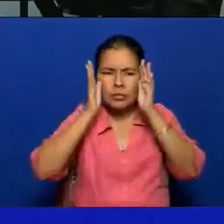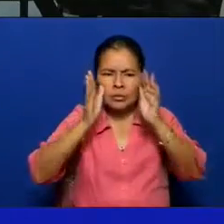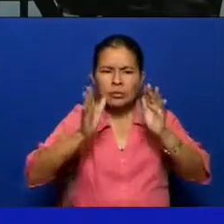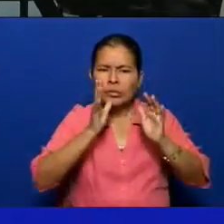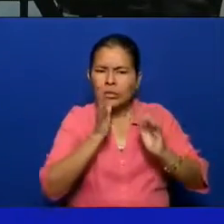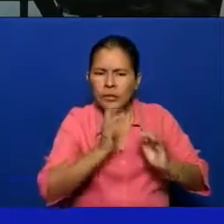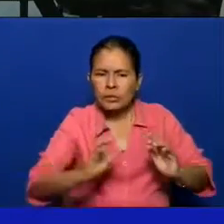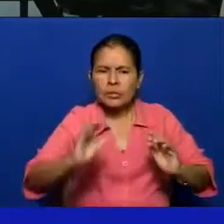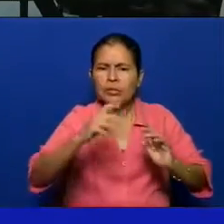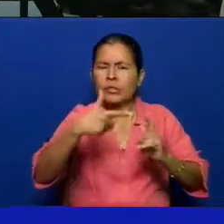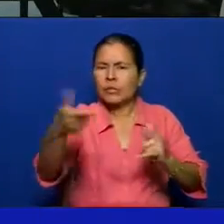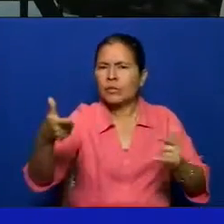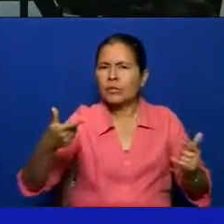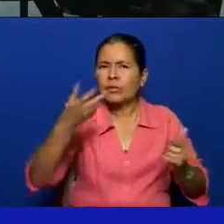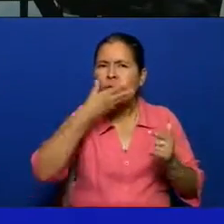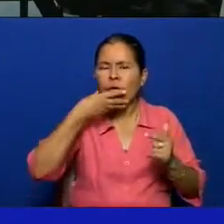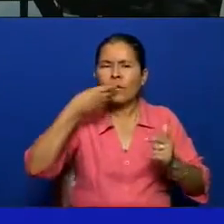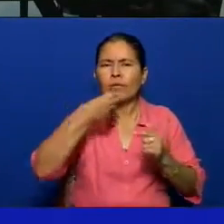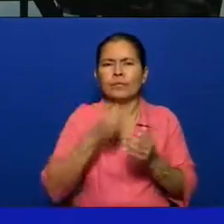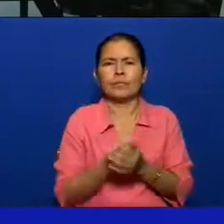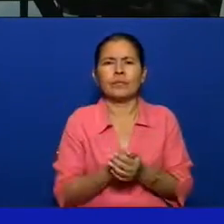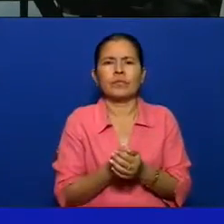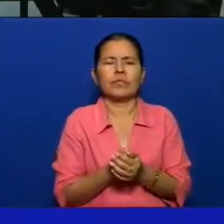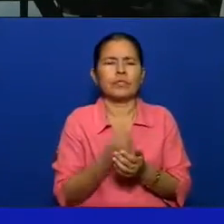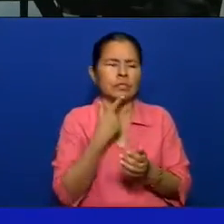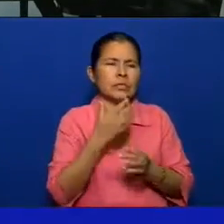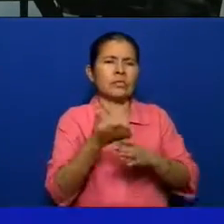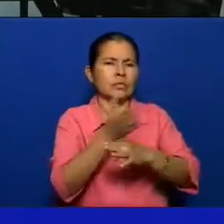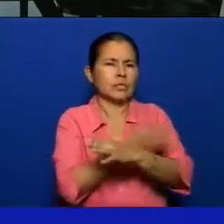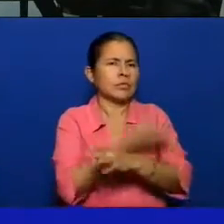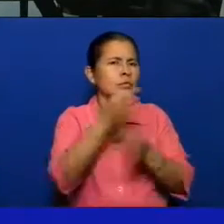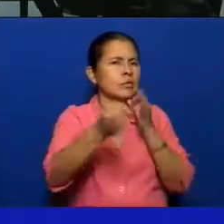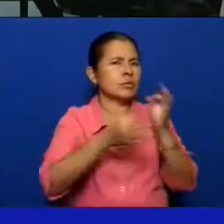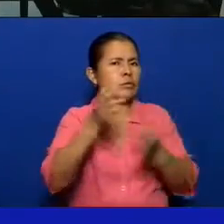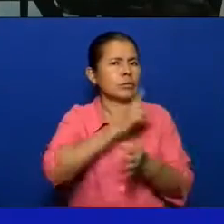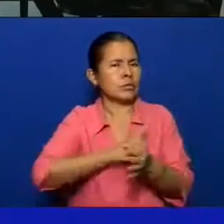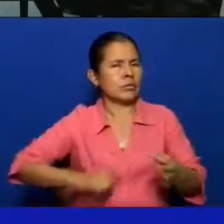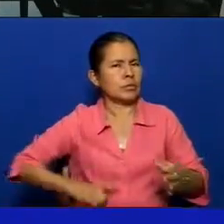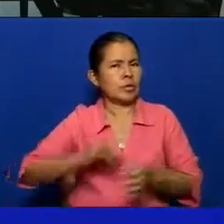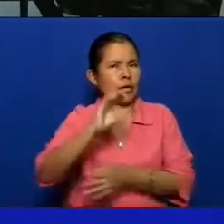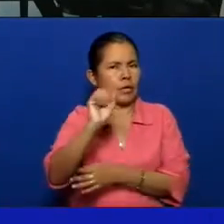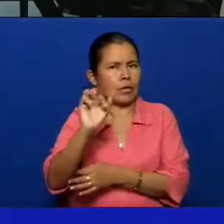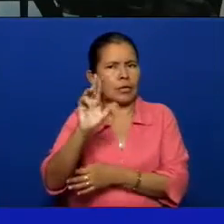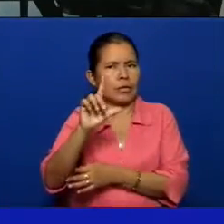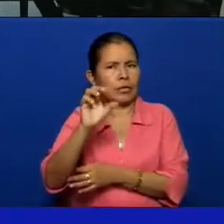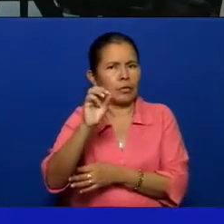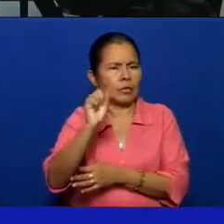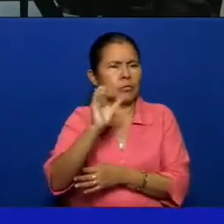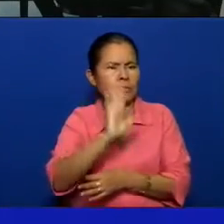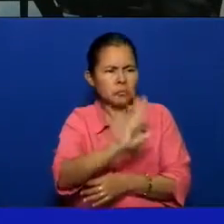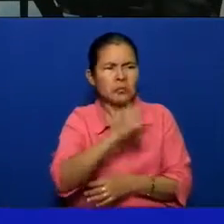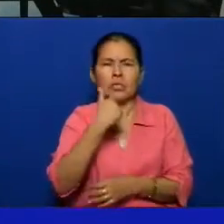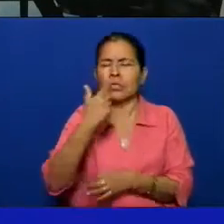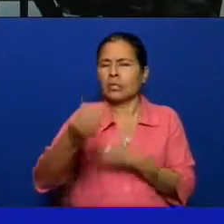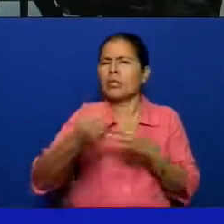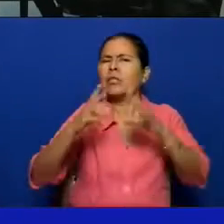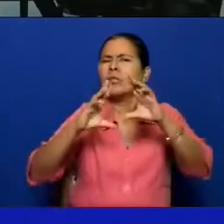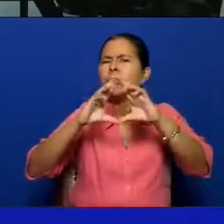adolescencia nicaragüense? Como mencionaba Carlos Emilio, Nicaragua es de los países de Latinoamérica que